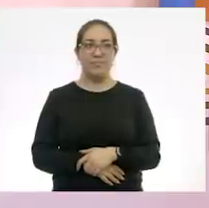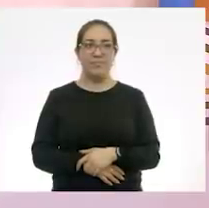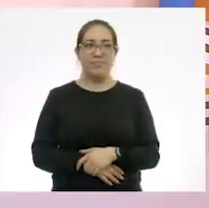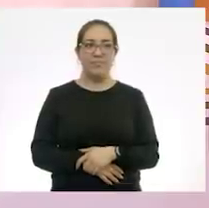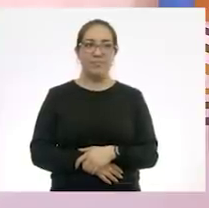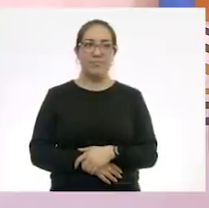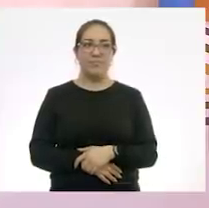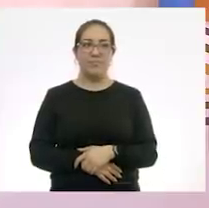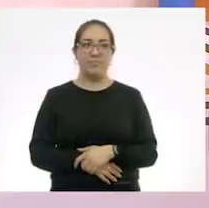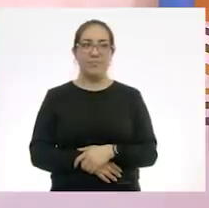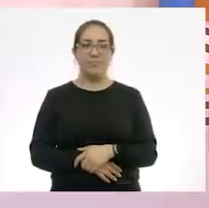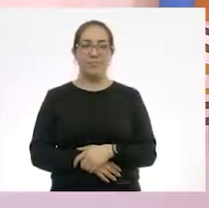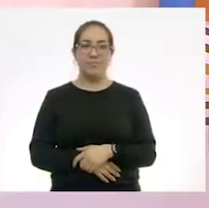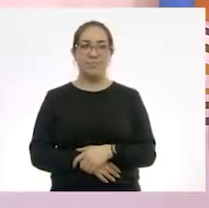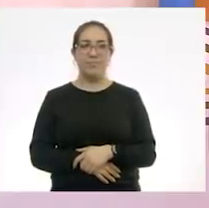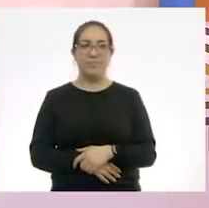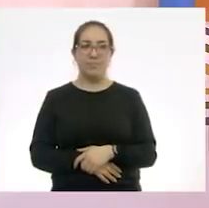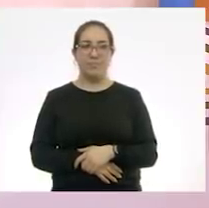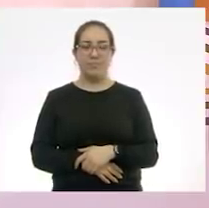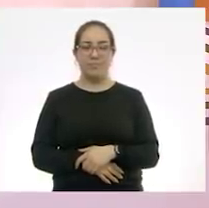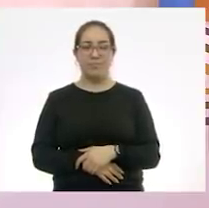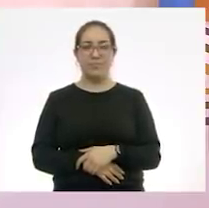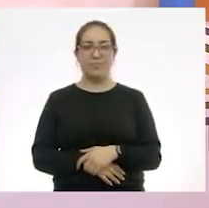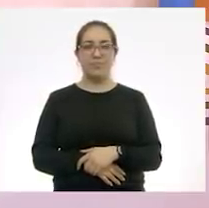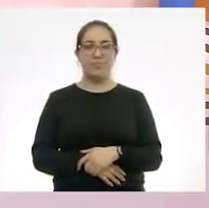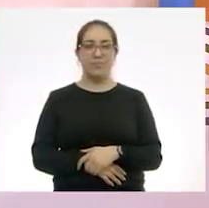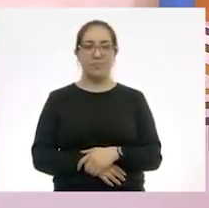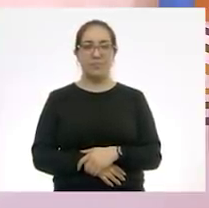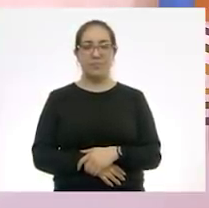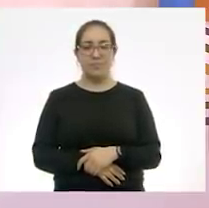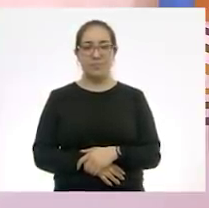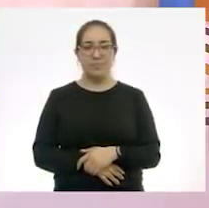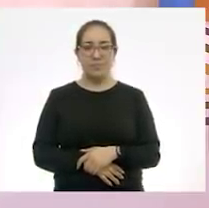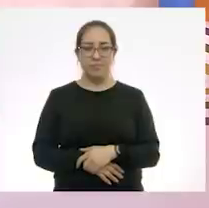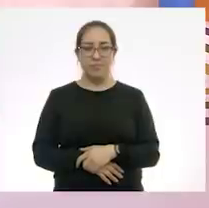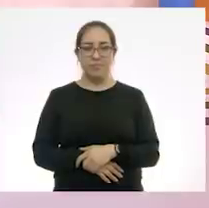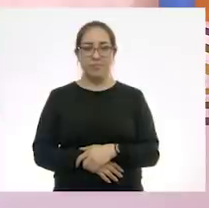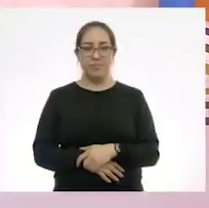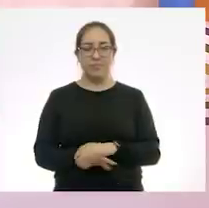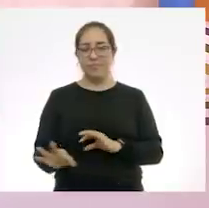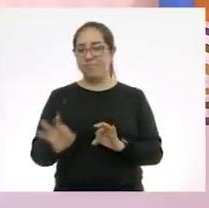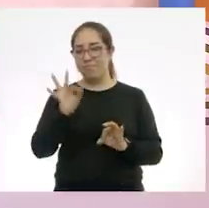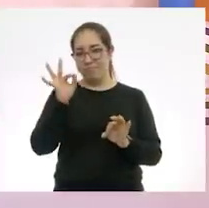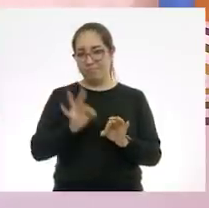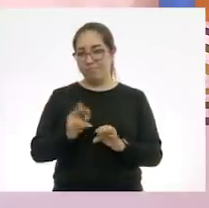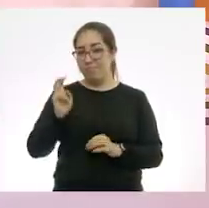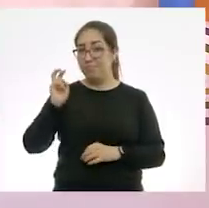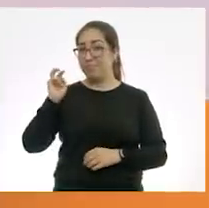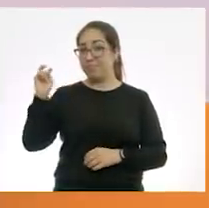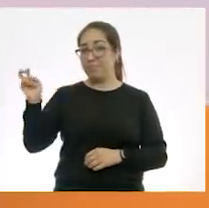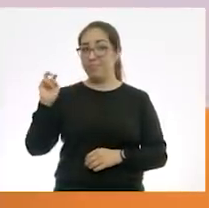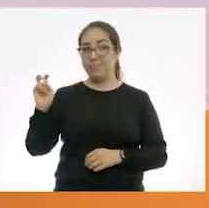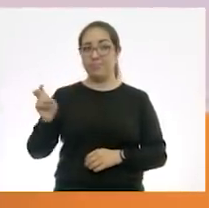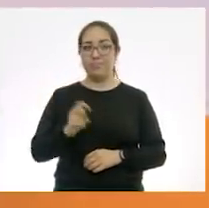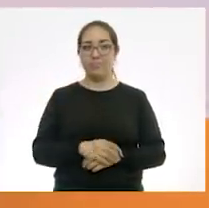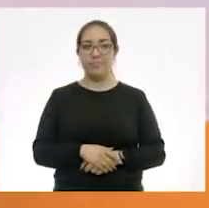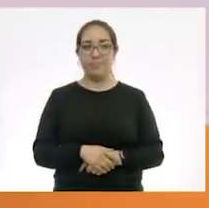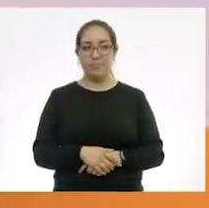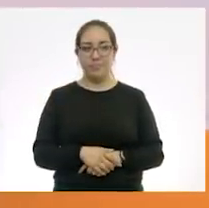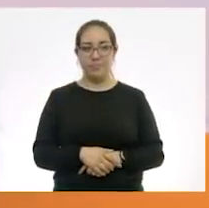atrás. Muy bien. Lo identificaron perfecto. Entonces, el intestino delgado, que era el siguiente que